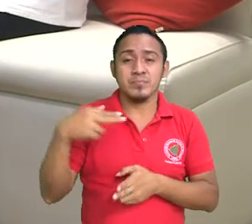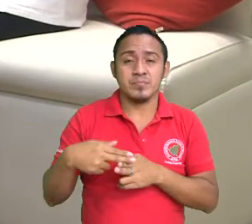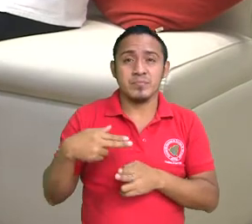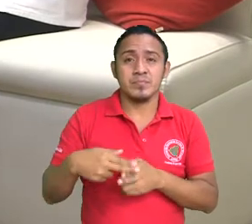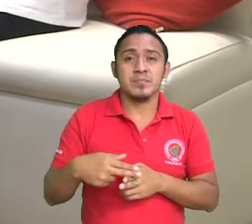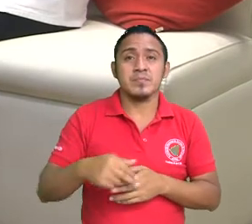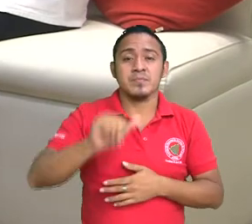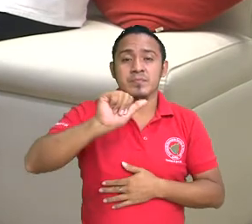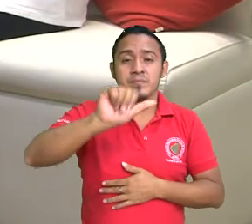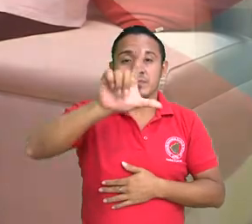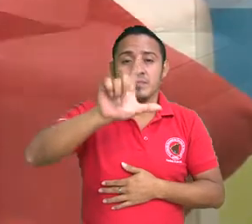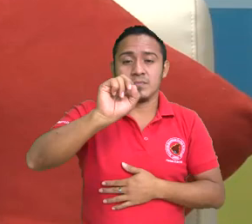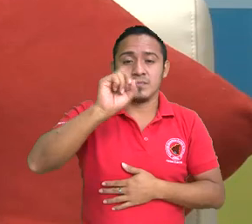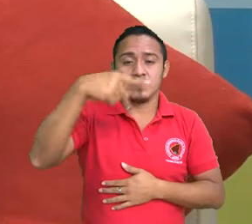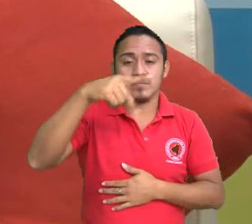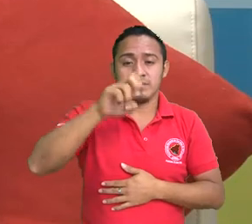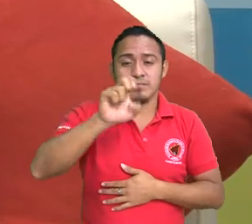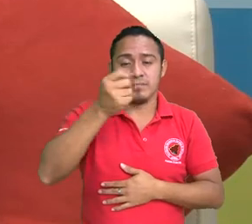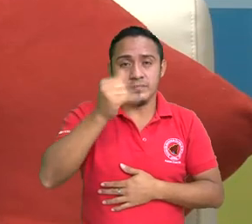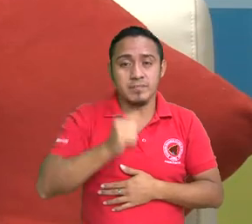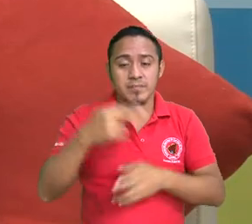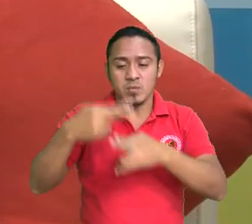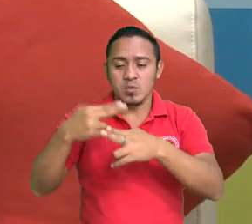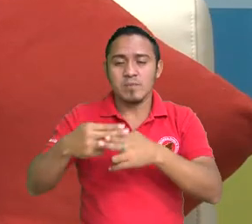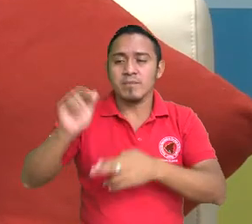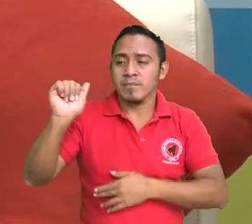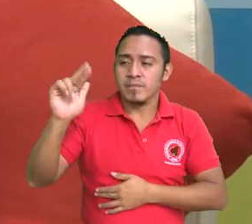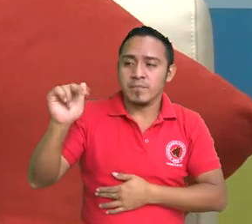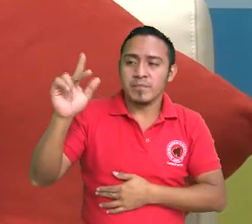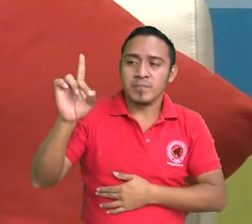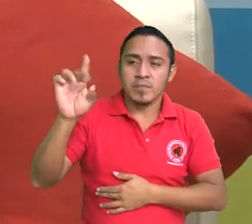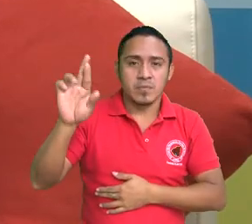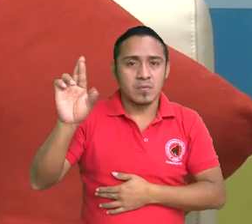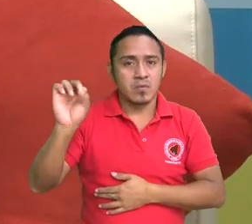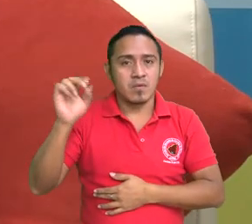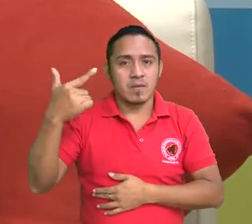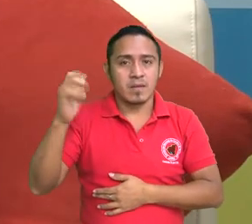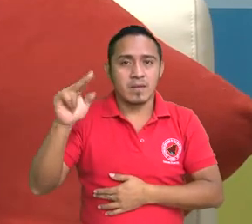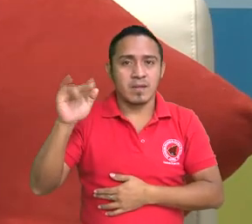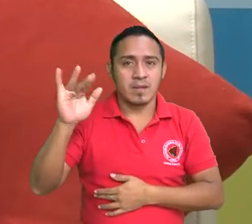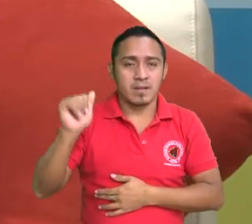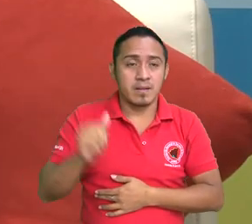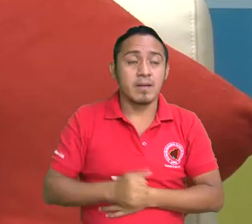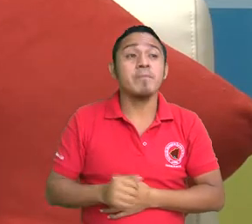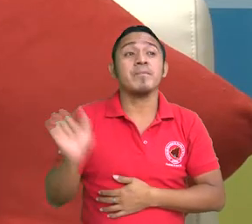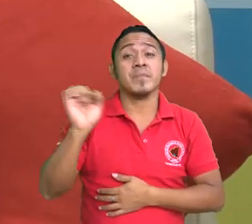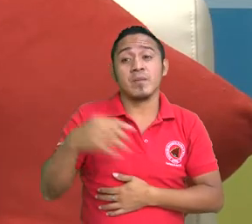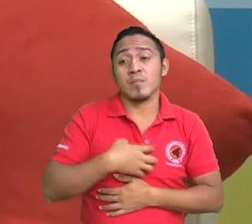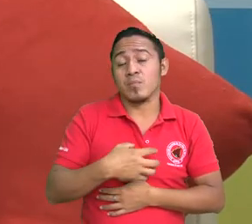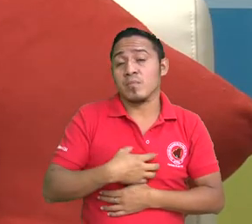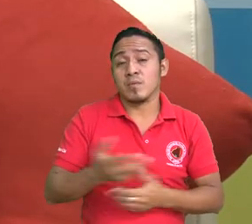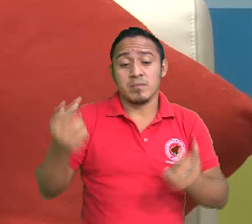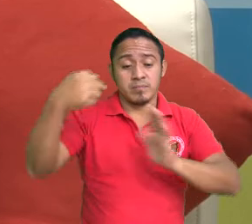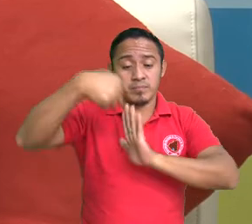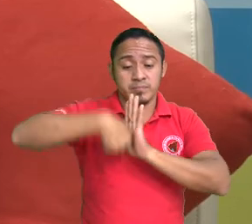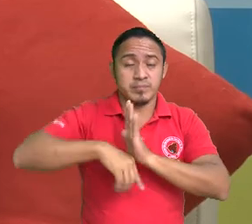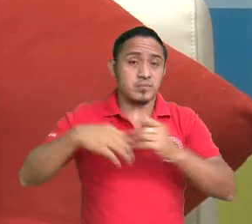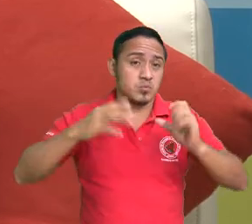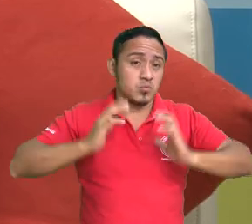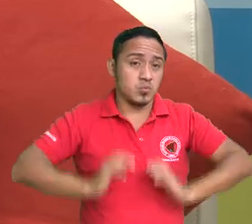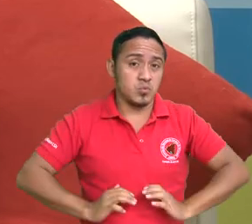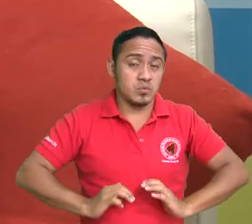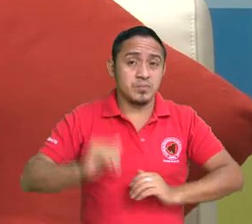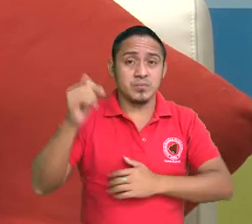llama alopecia androgenética. Androgenética. Es una alopecia en donde hay factores hormonales y